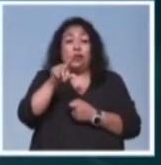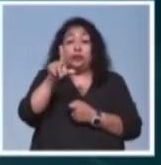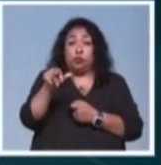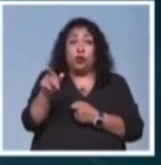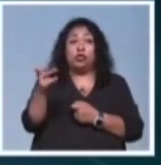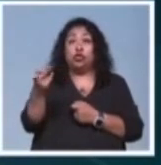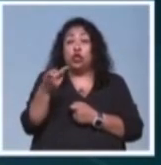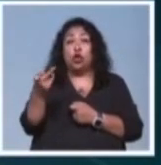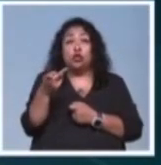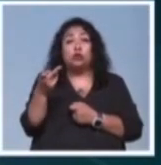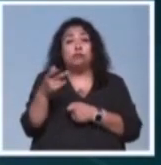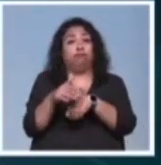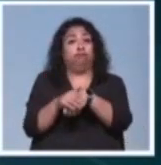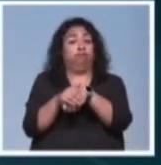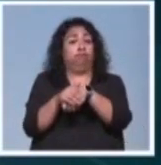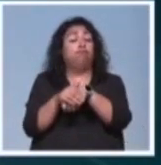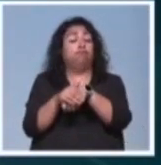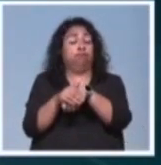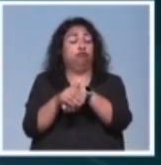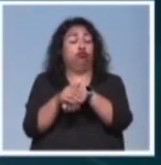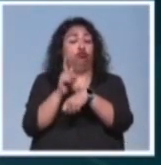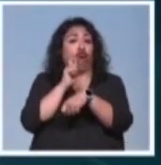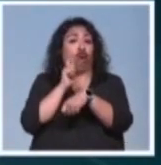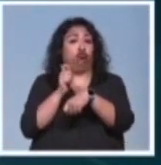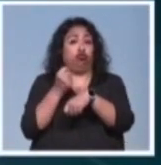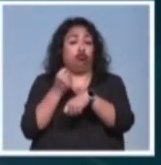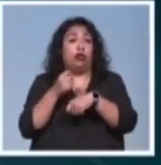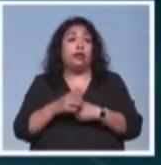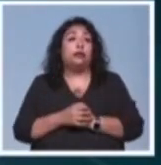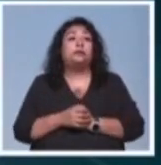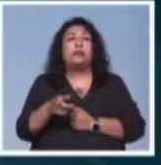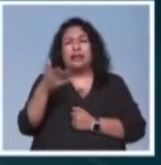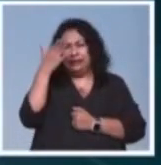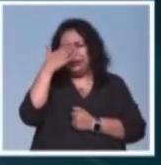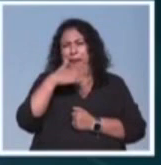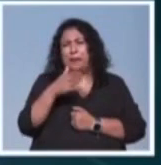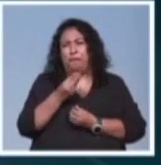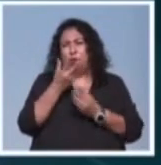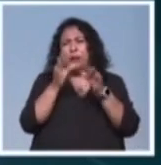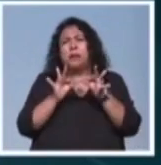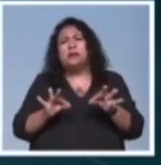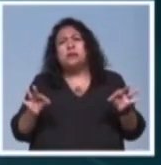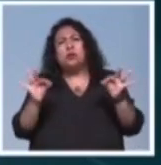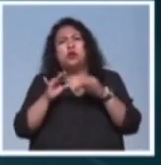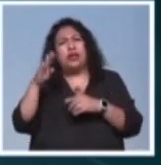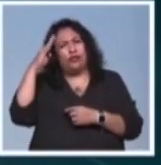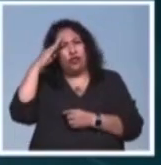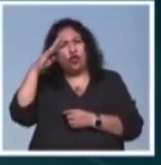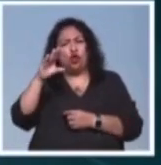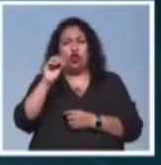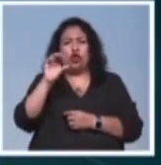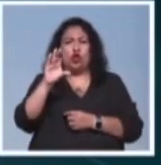después mantuvo una amistad bastante profunda. Como sabemos, poemas importantes de